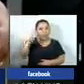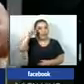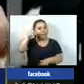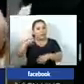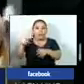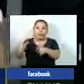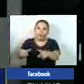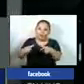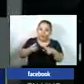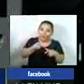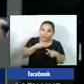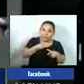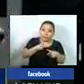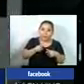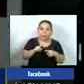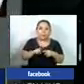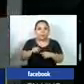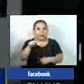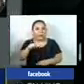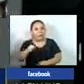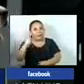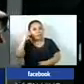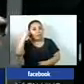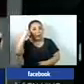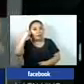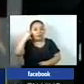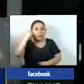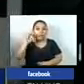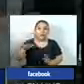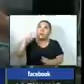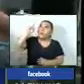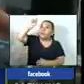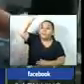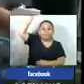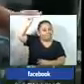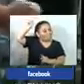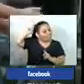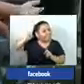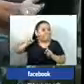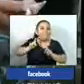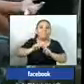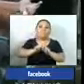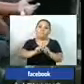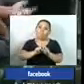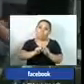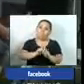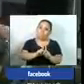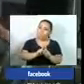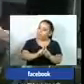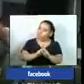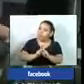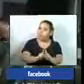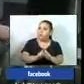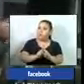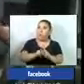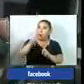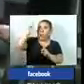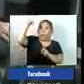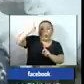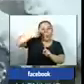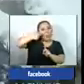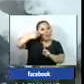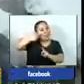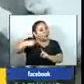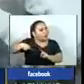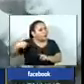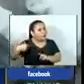pero lo más importante que la misericordia de Dios siempre nos mantuvo al frente nos ha guardado nos